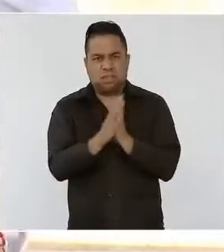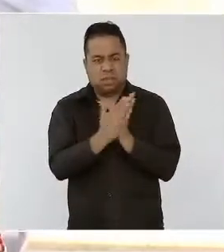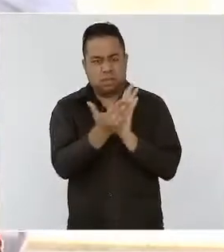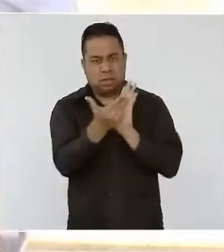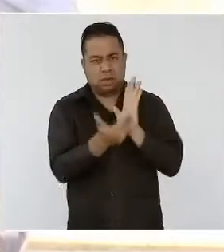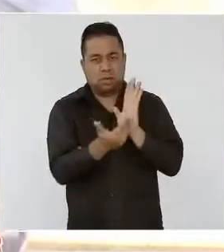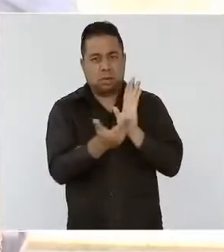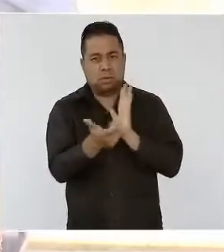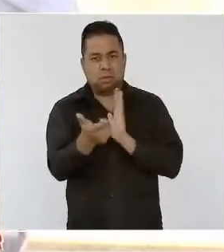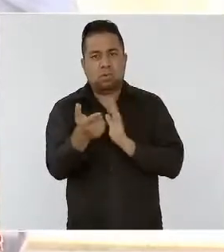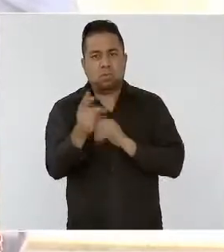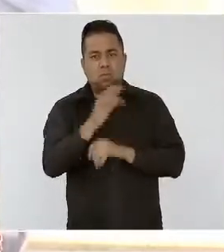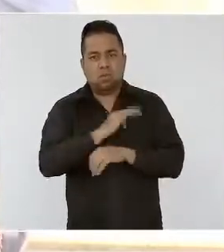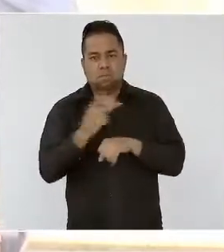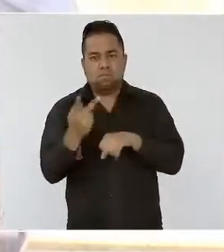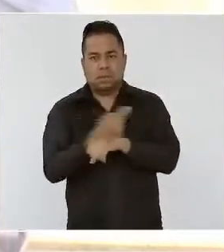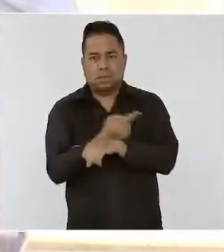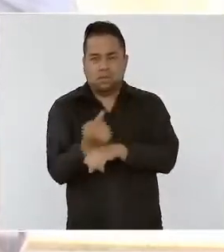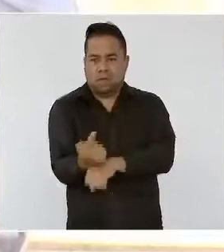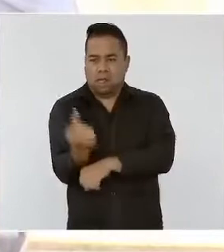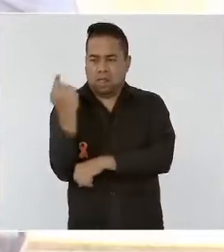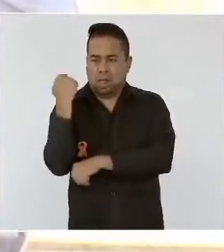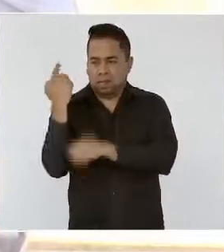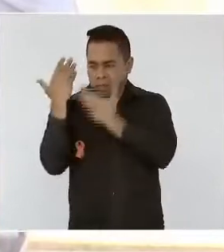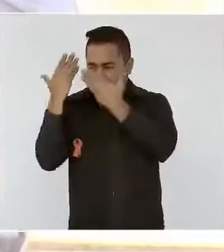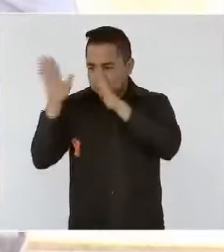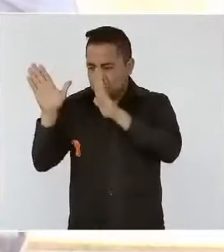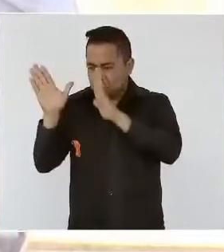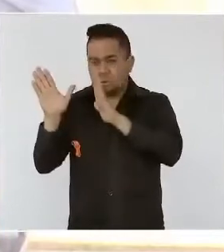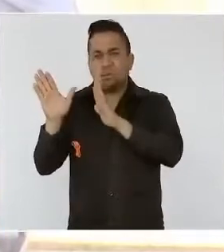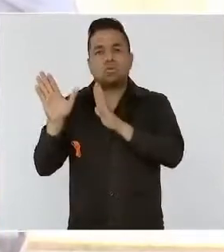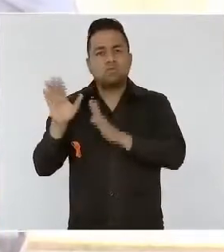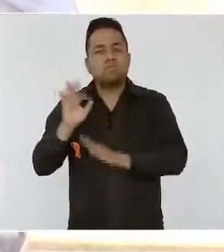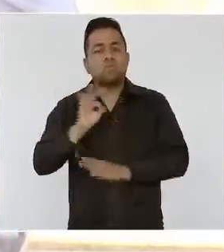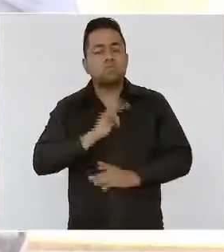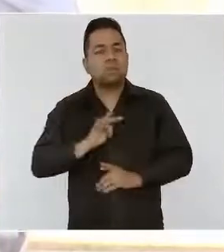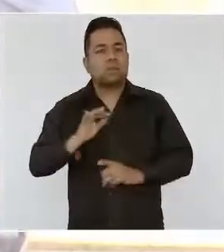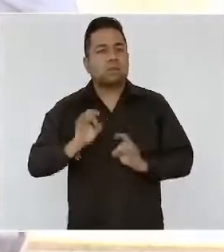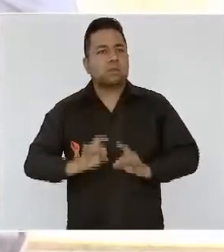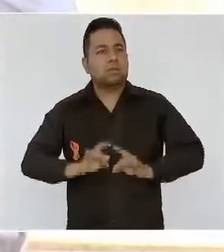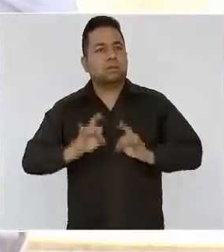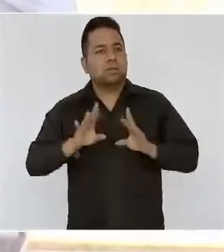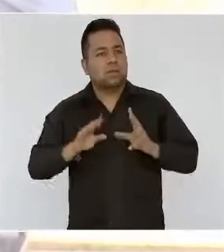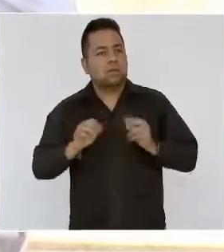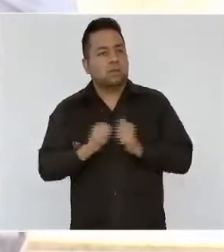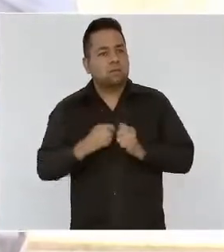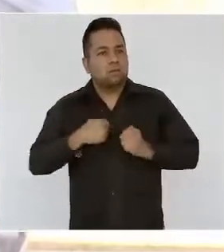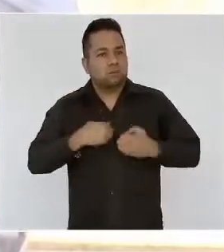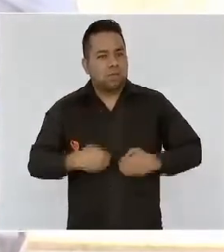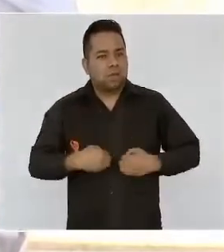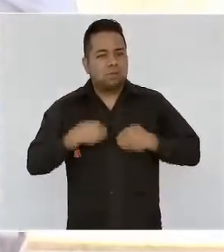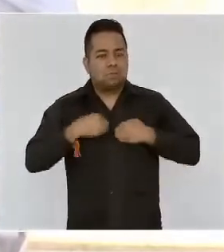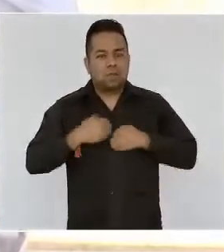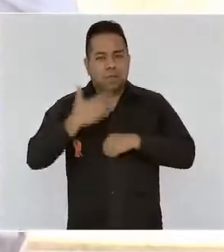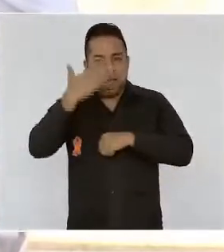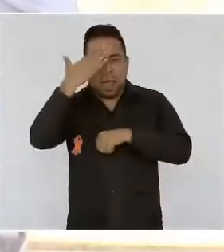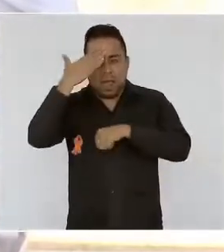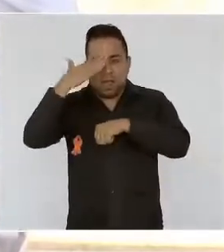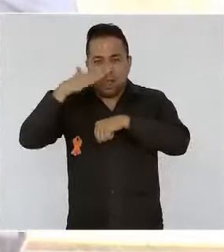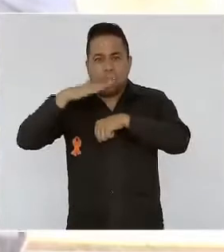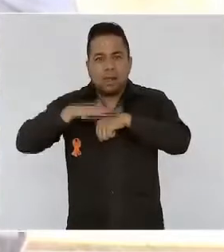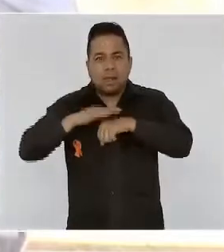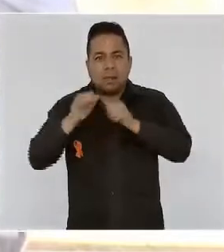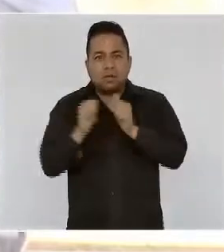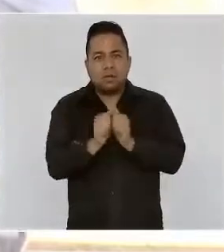puedes regresar al pasado, puedes vivir momentos inolvidables en tu vida.